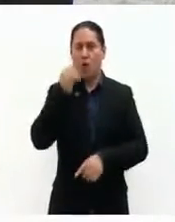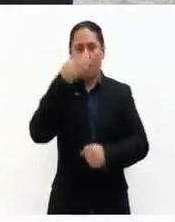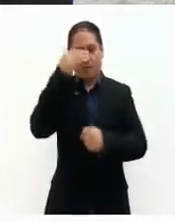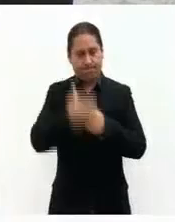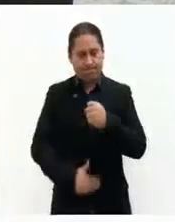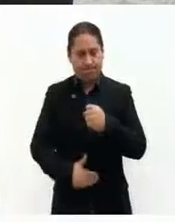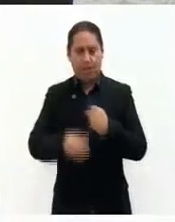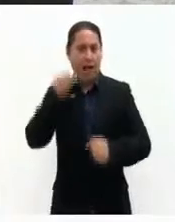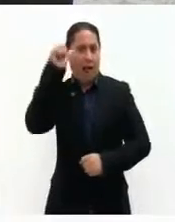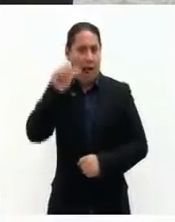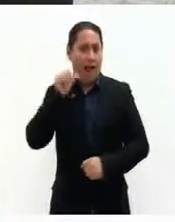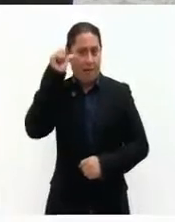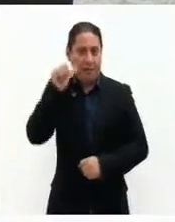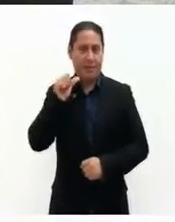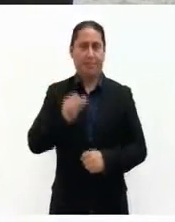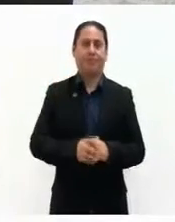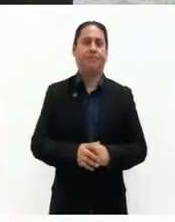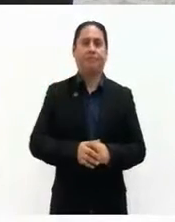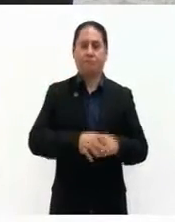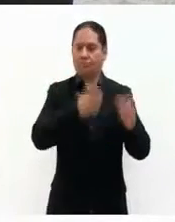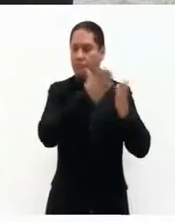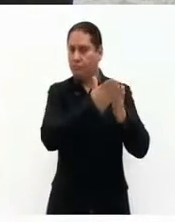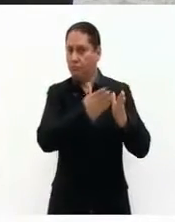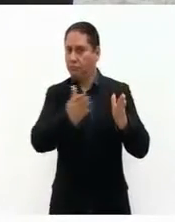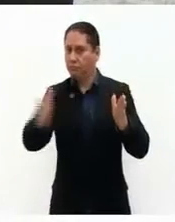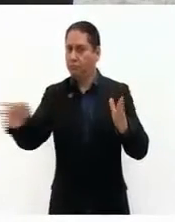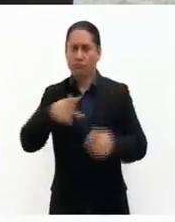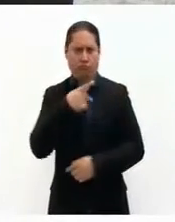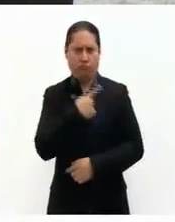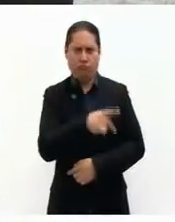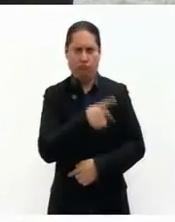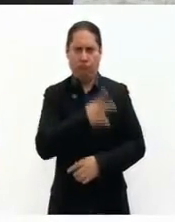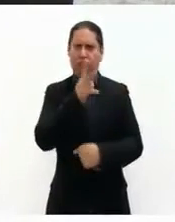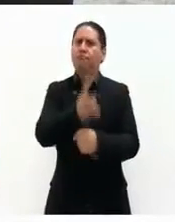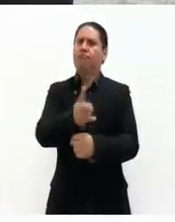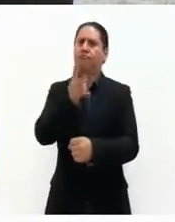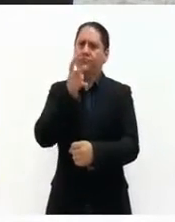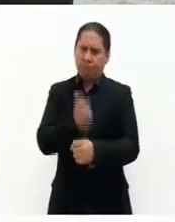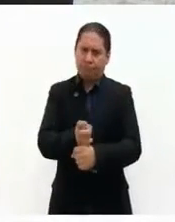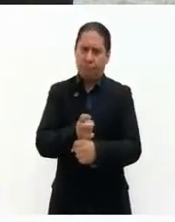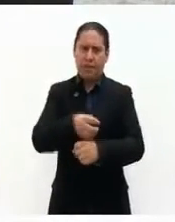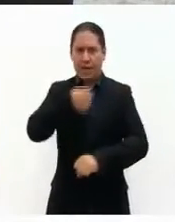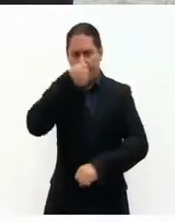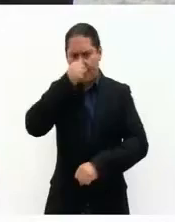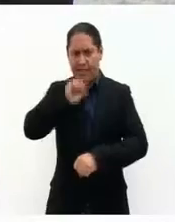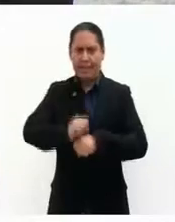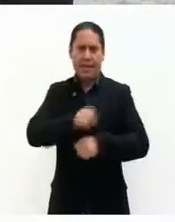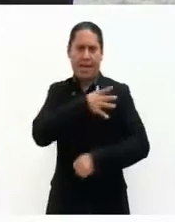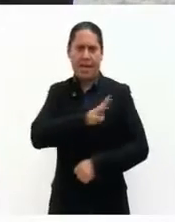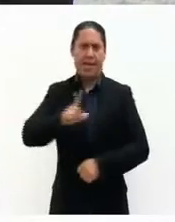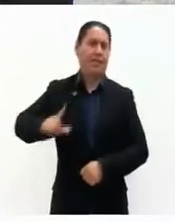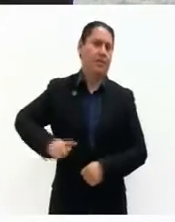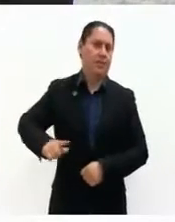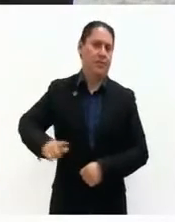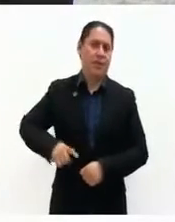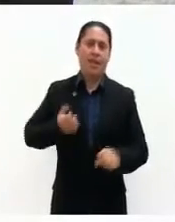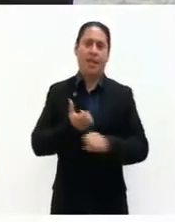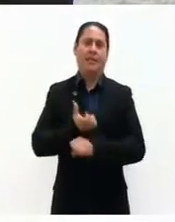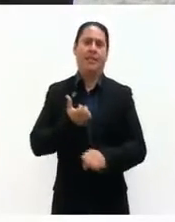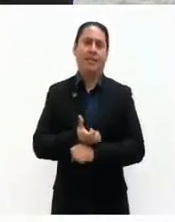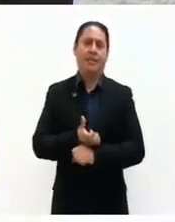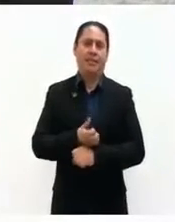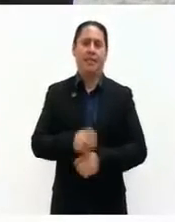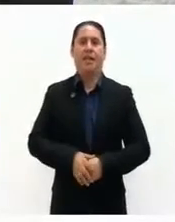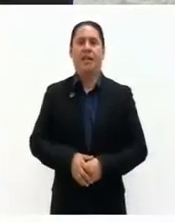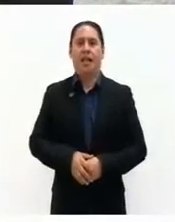que en el marco del respeto y restricto a sus competencias, hago un exhorto a la Secretaría General de Gobierno del Estado,